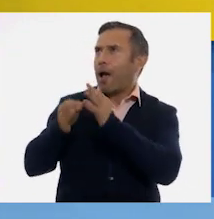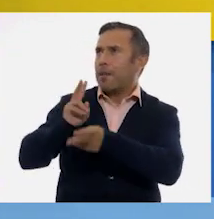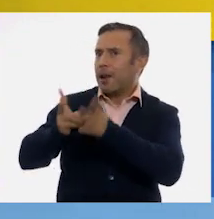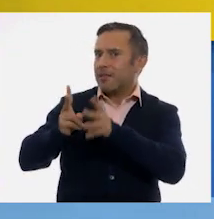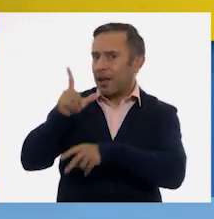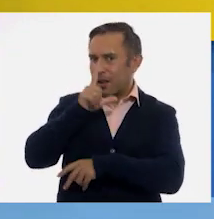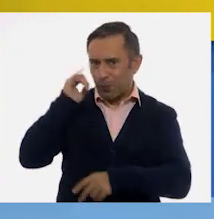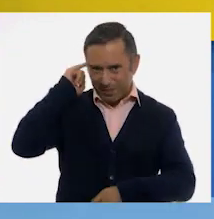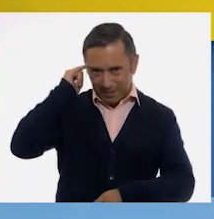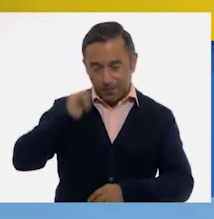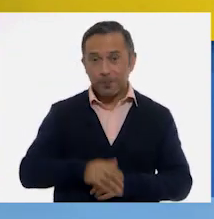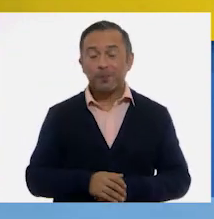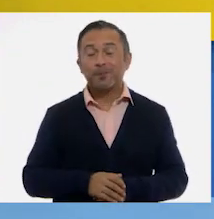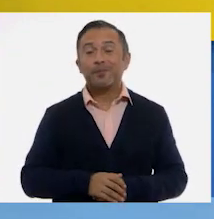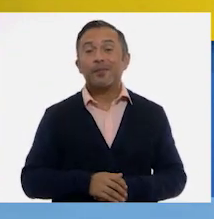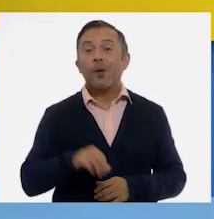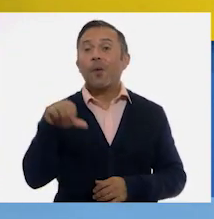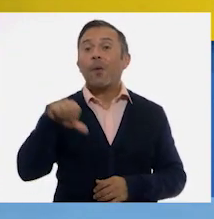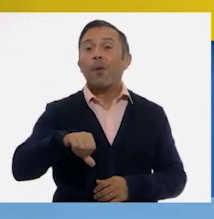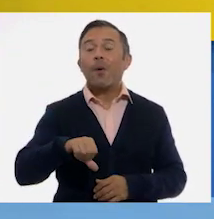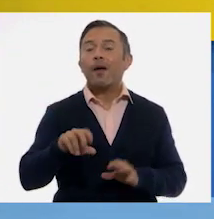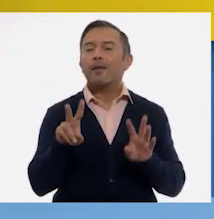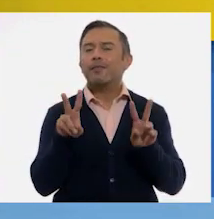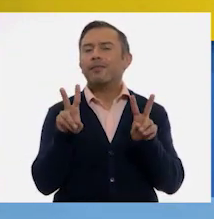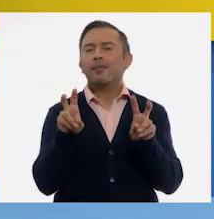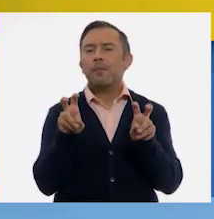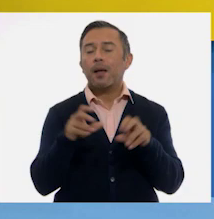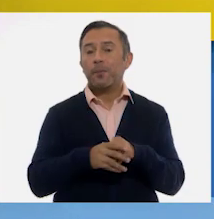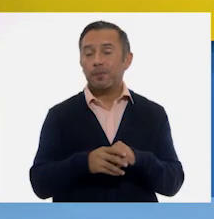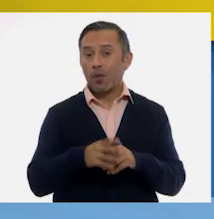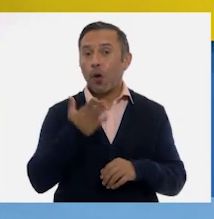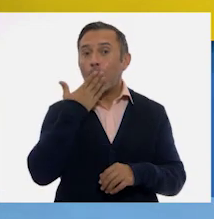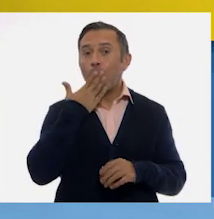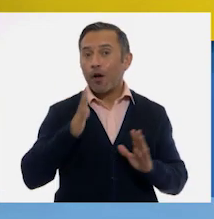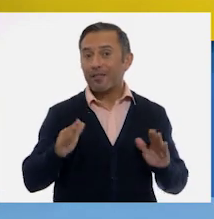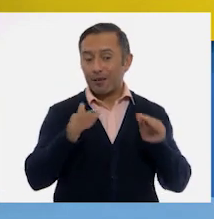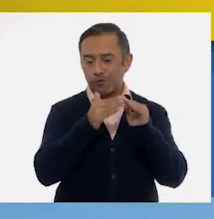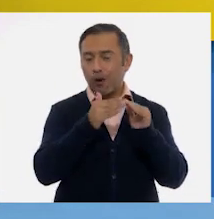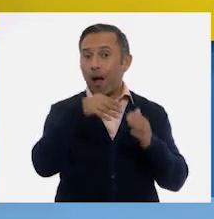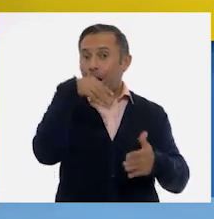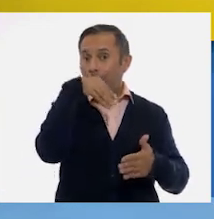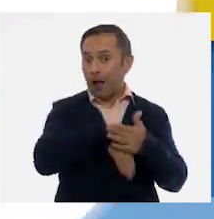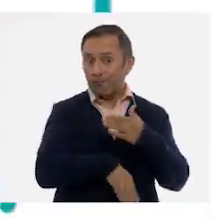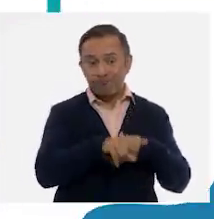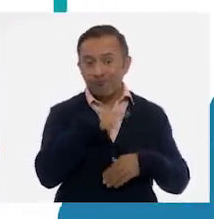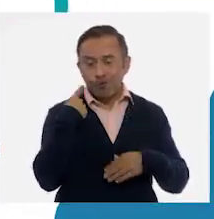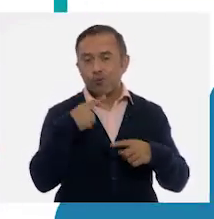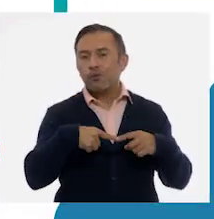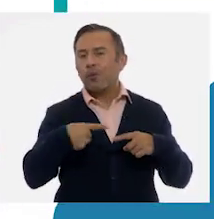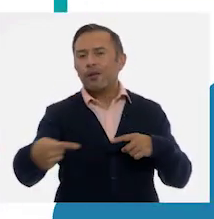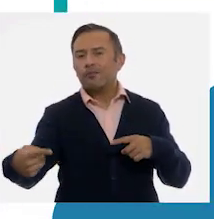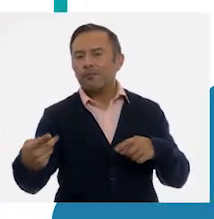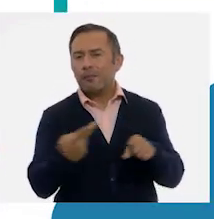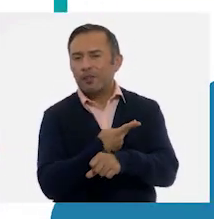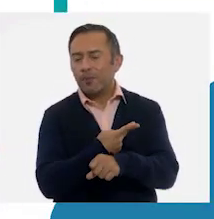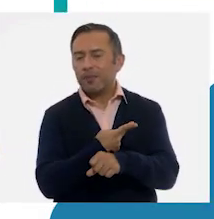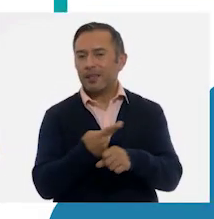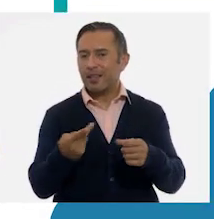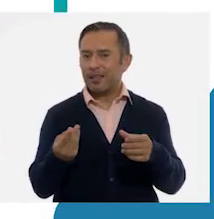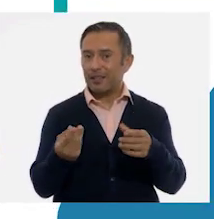hemos terminado con Consecuencias de la caída de Tenochtitlán, de historia de cuarto grado.